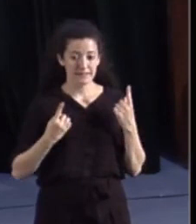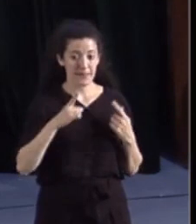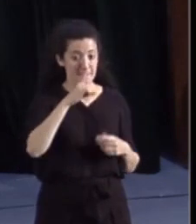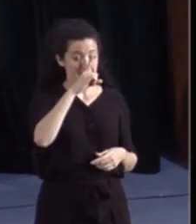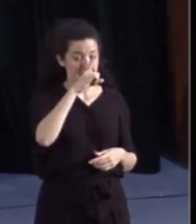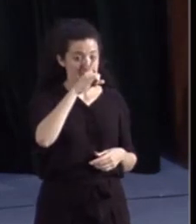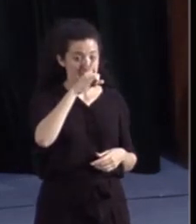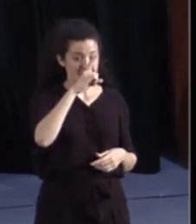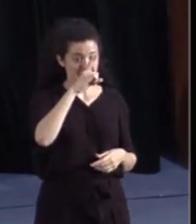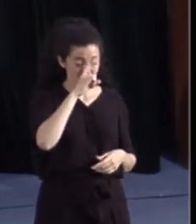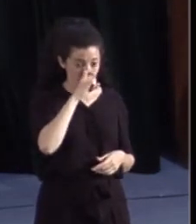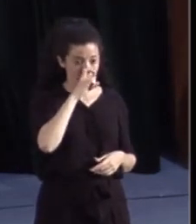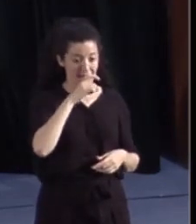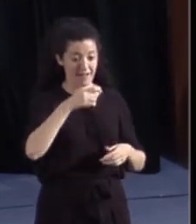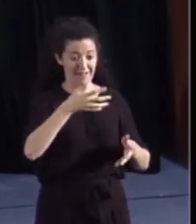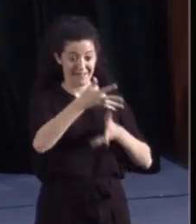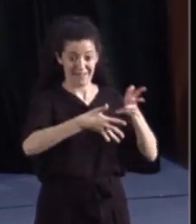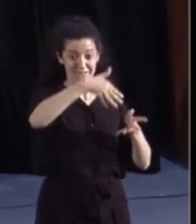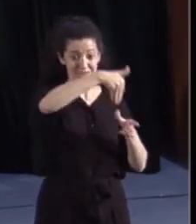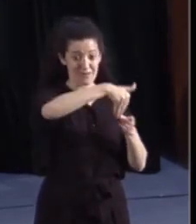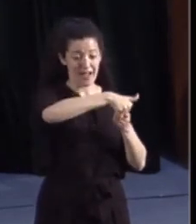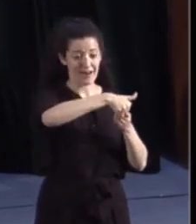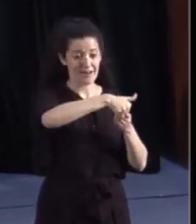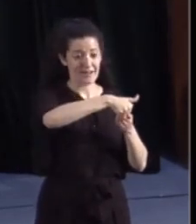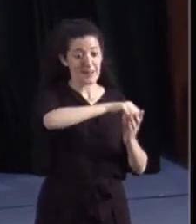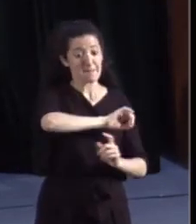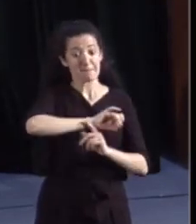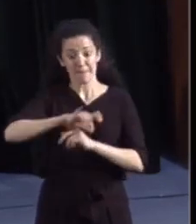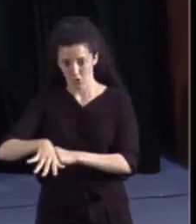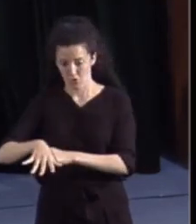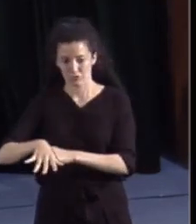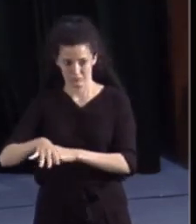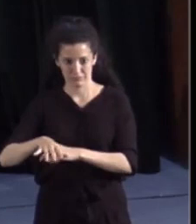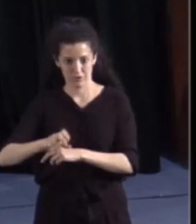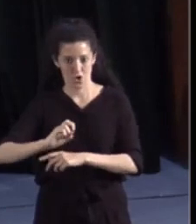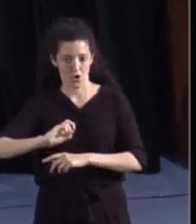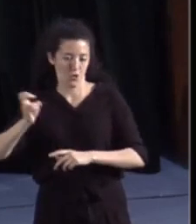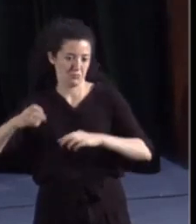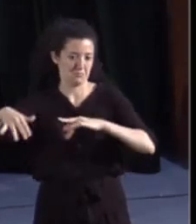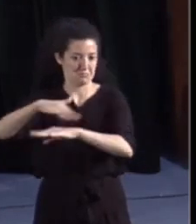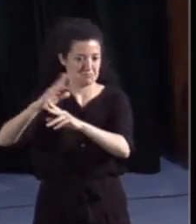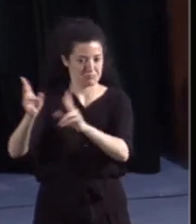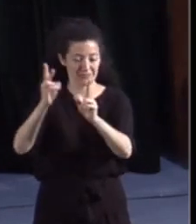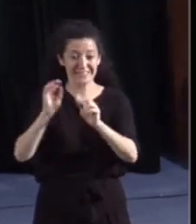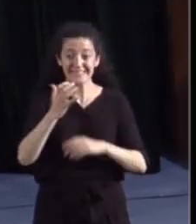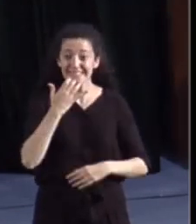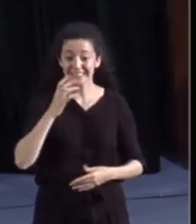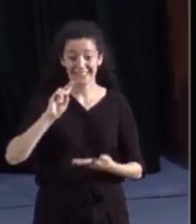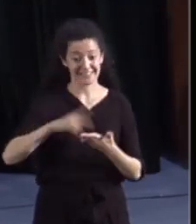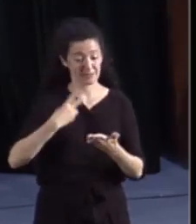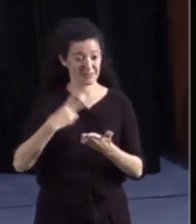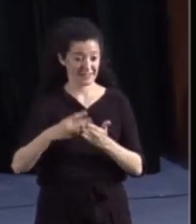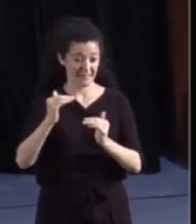memoria verbal es mejor que la no verbal, pero cuando la intérprete es de un tamaño mayor y se ubica